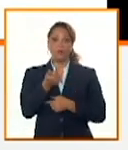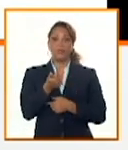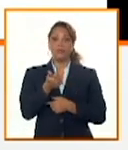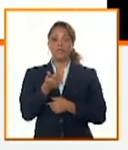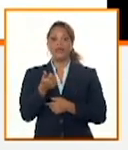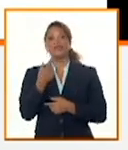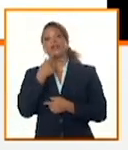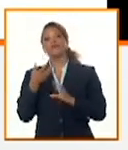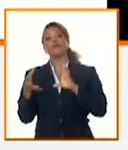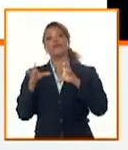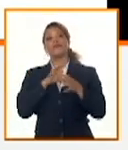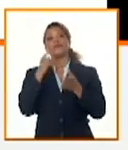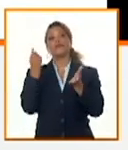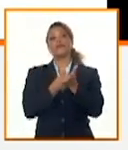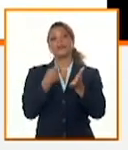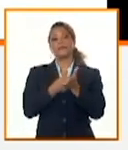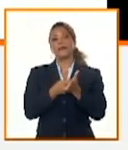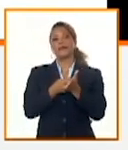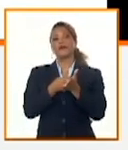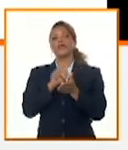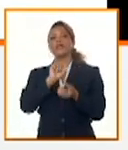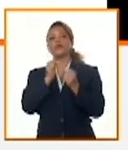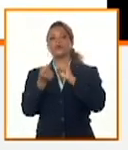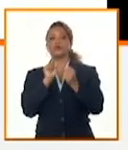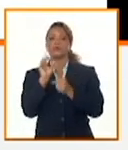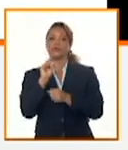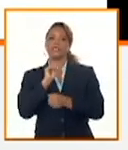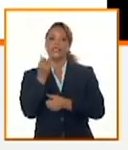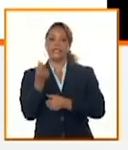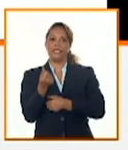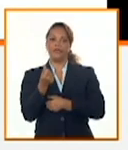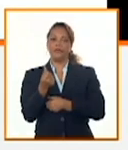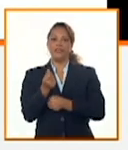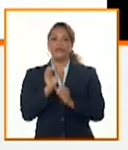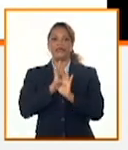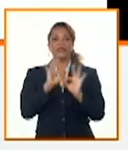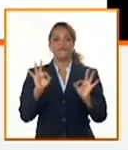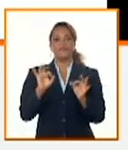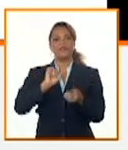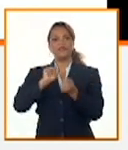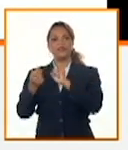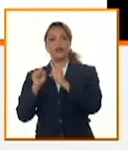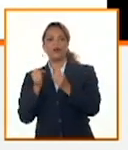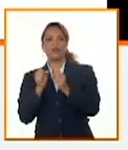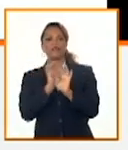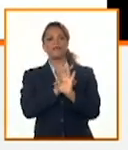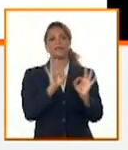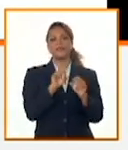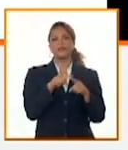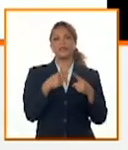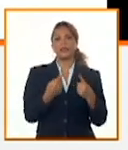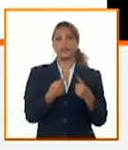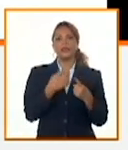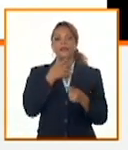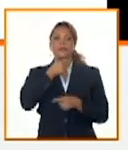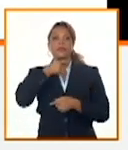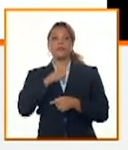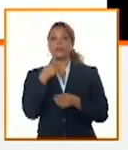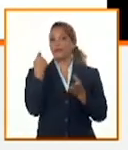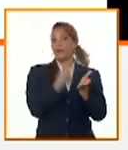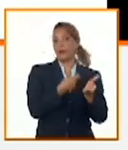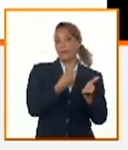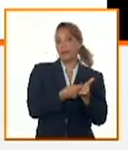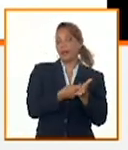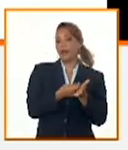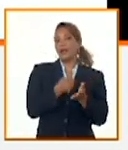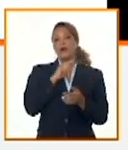un medio de pago y no en el efectivo eficiencia y Ahorro cuando hablamos de eficiencia estamos hablando de eficiencia tanto para el que paga como para